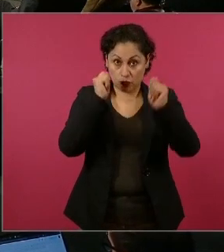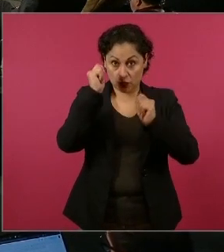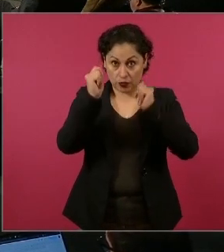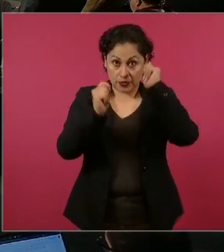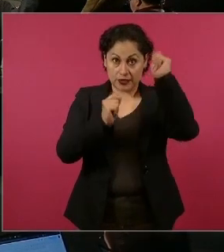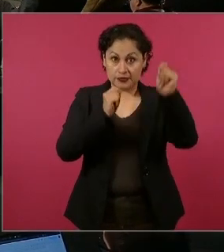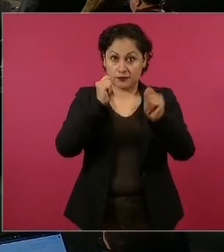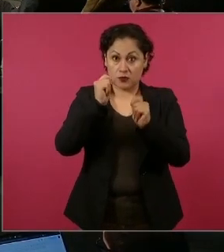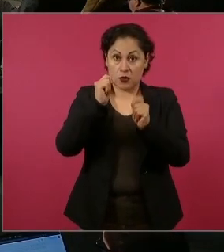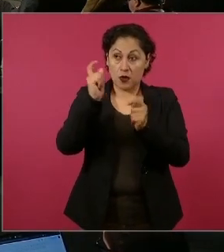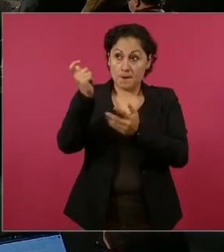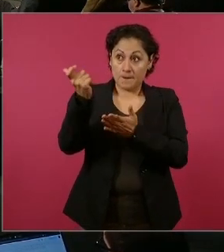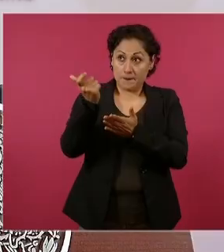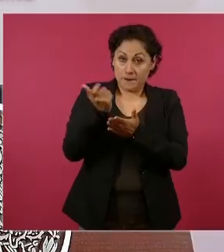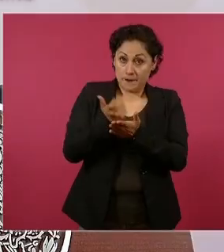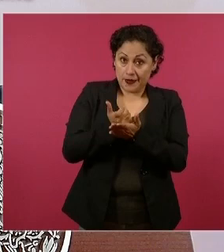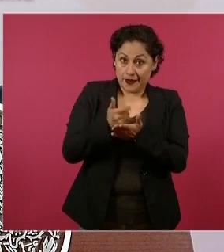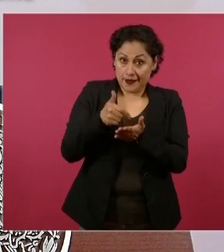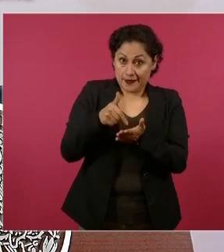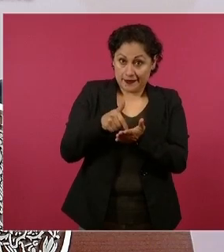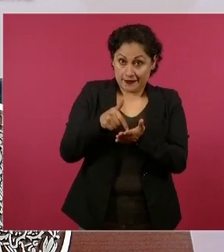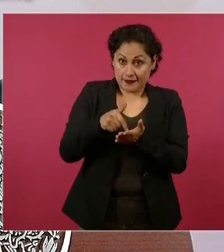cobran en dólar